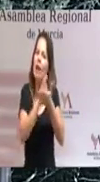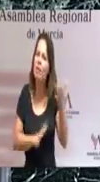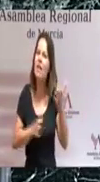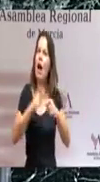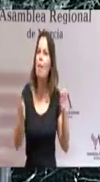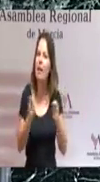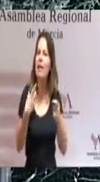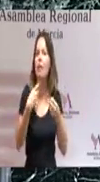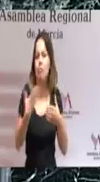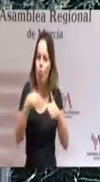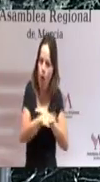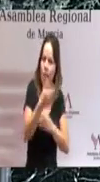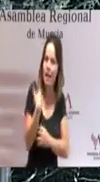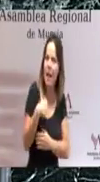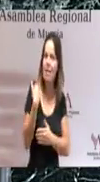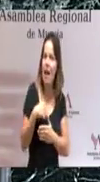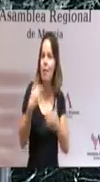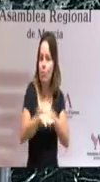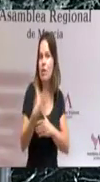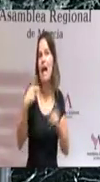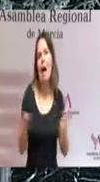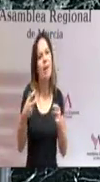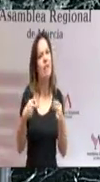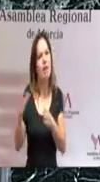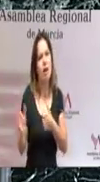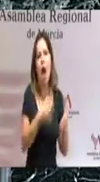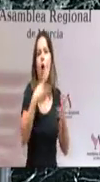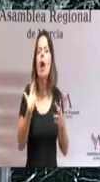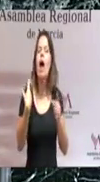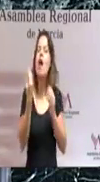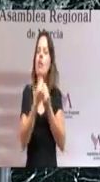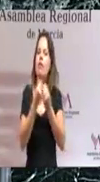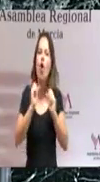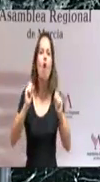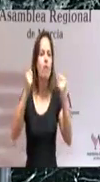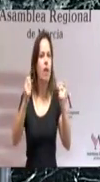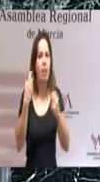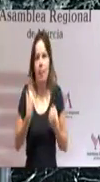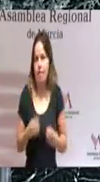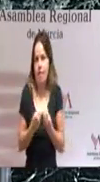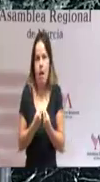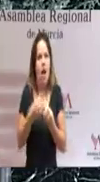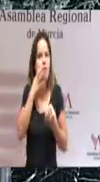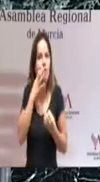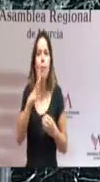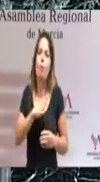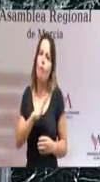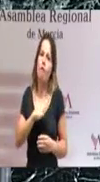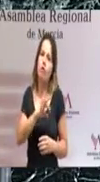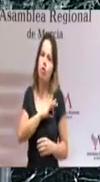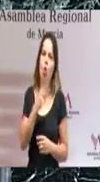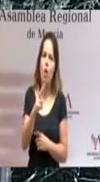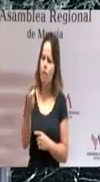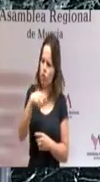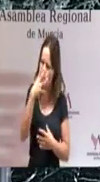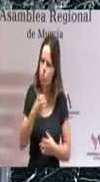campaña. Archívelos ya, que la campaña ha pasado. Vamos a hablar de cifras oficiales y de cifras que son realidades. Por favor, señor Uralguru, vamos a